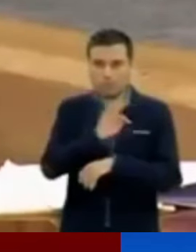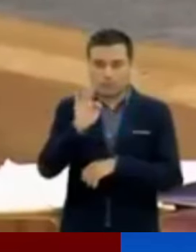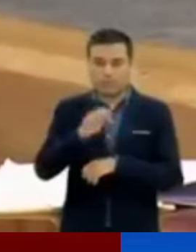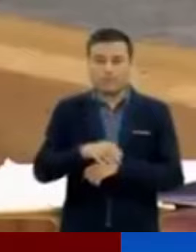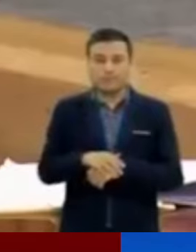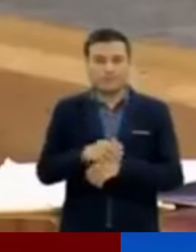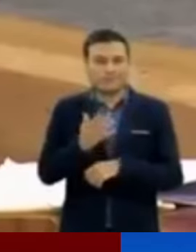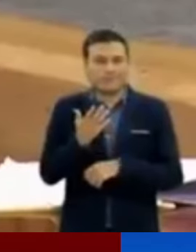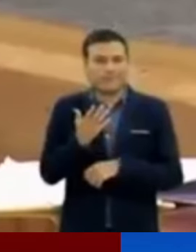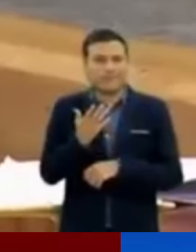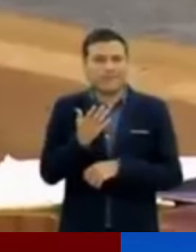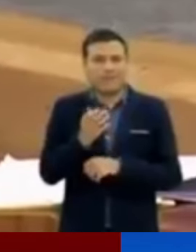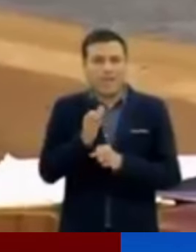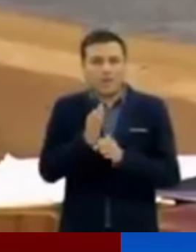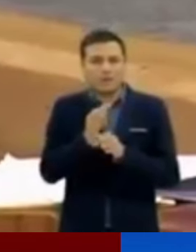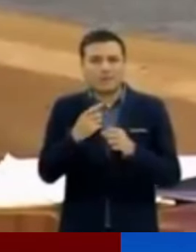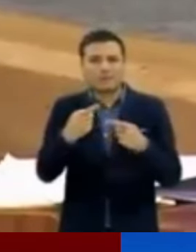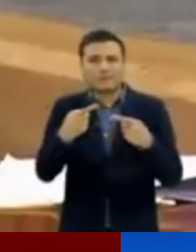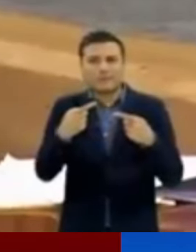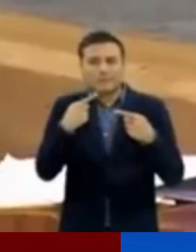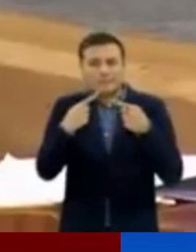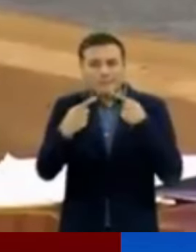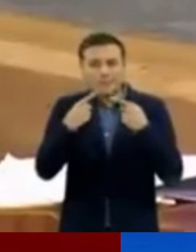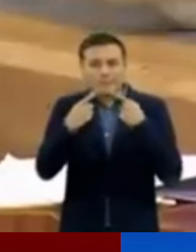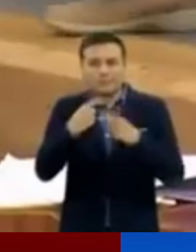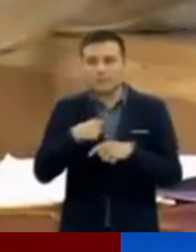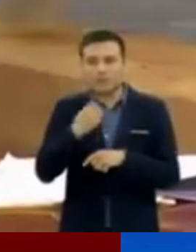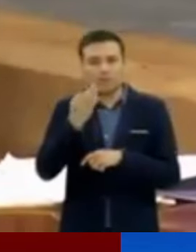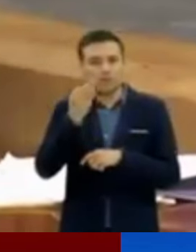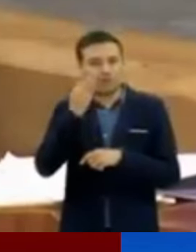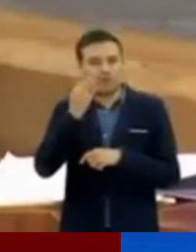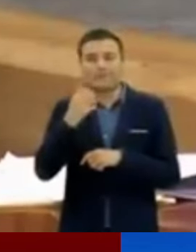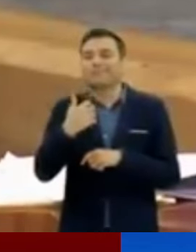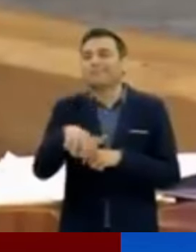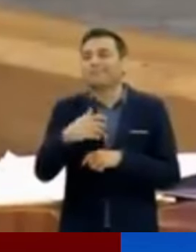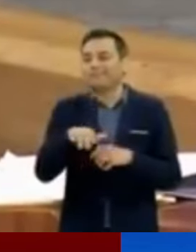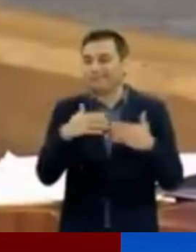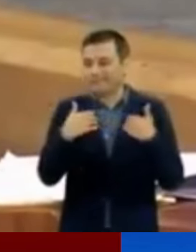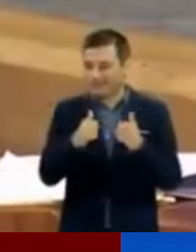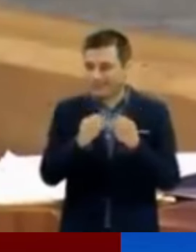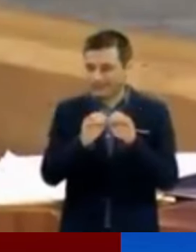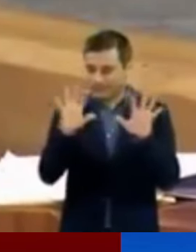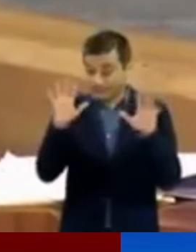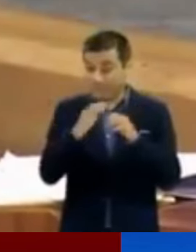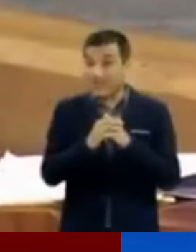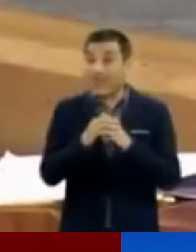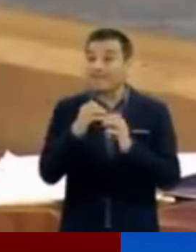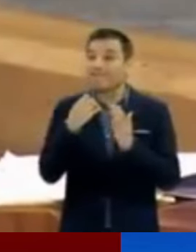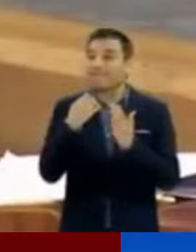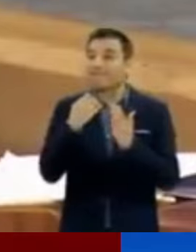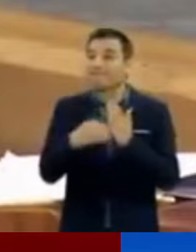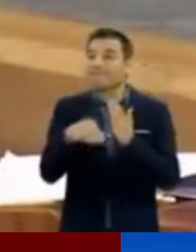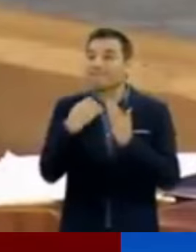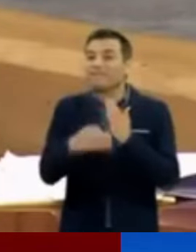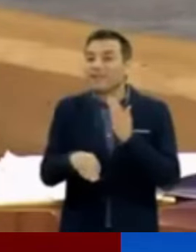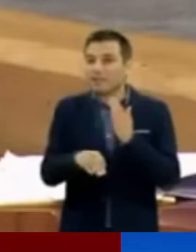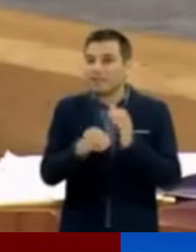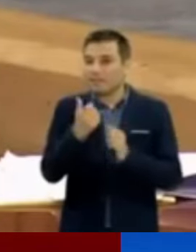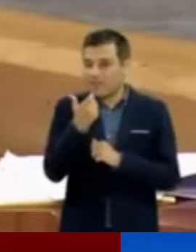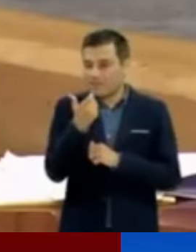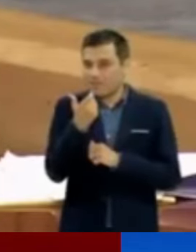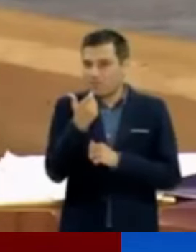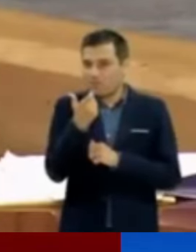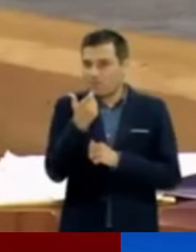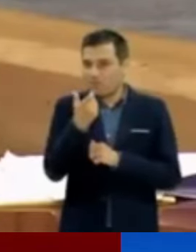único que ha demostrado esta discusión el día de hoy es que existe una necesidad pendiente de fiscalizar los